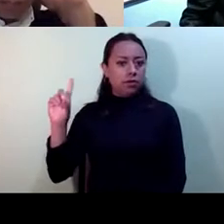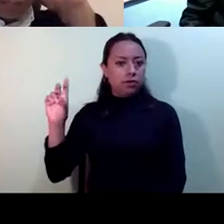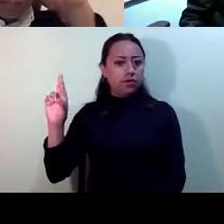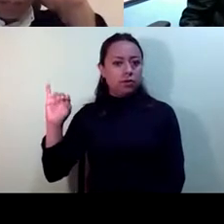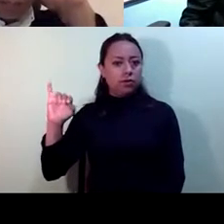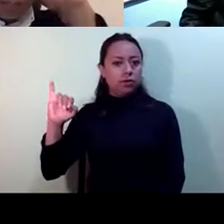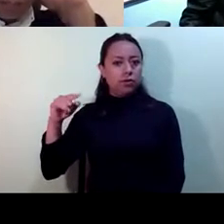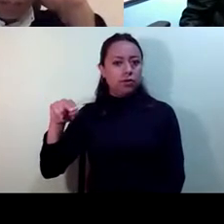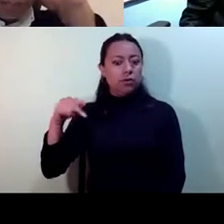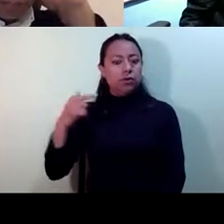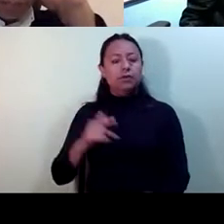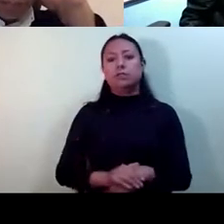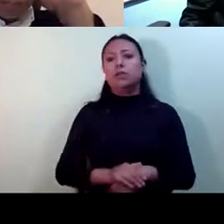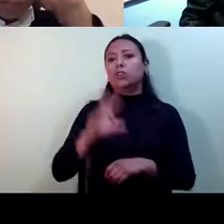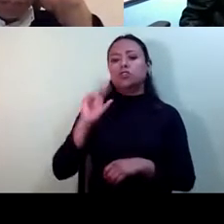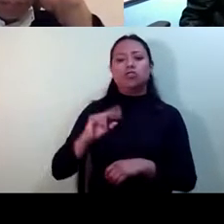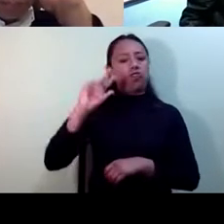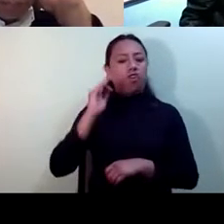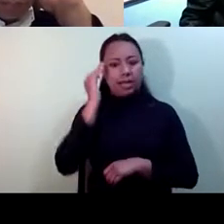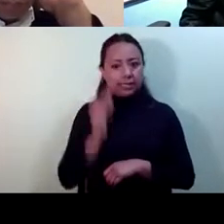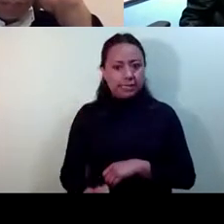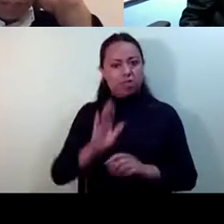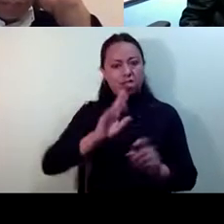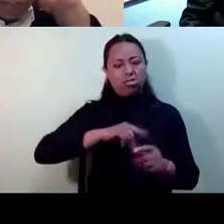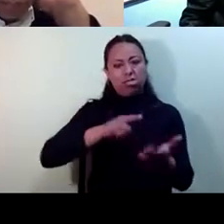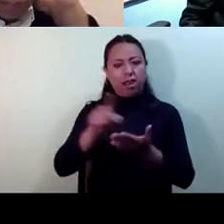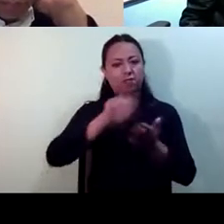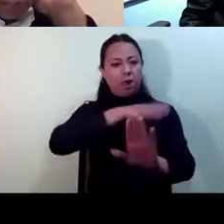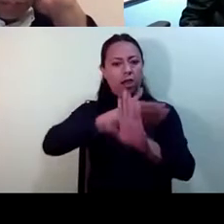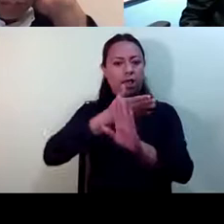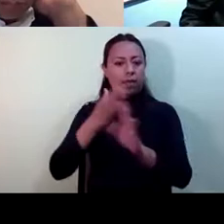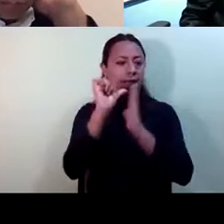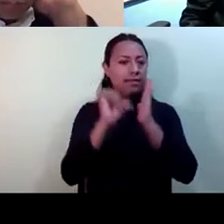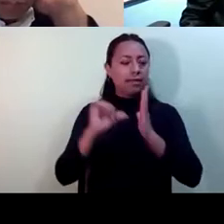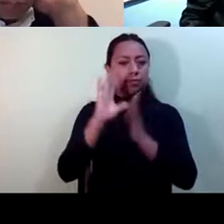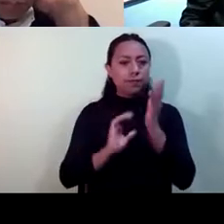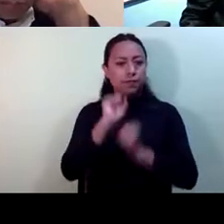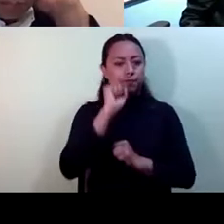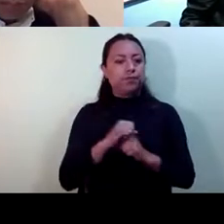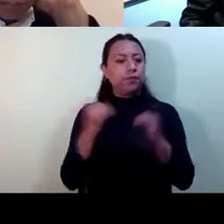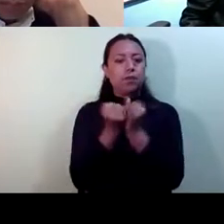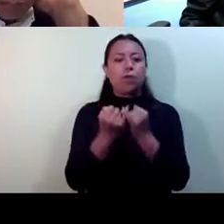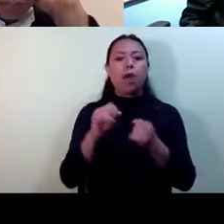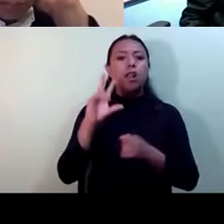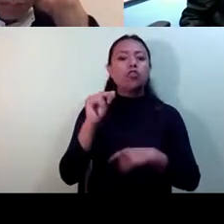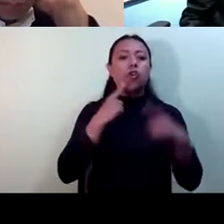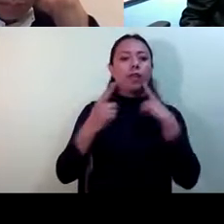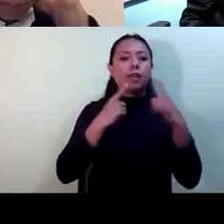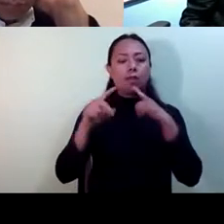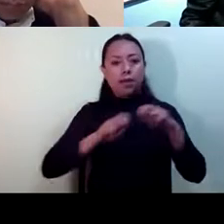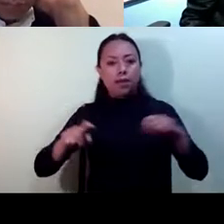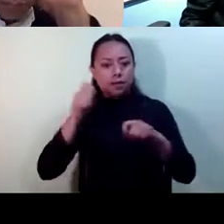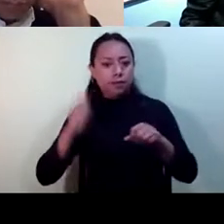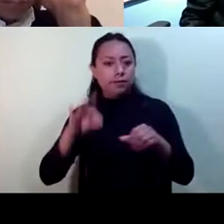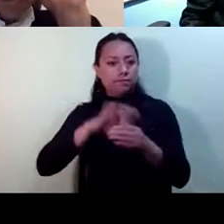turno ilegal, de violentar los derechos de los ciudadanos en el artículo 25 de la Constitución y de no haber dialogado con el Tribunal Electoral de la Ciudad de México, en